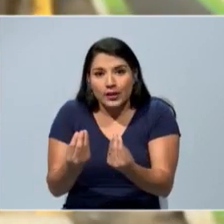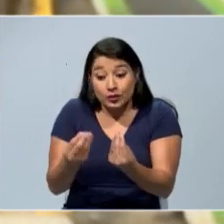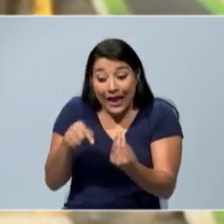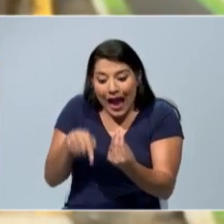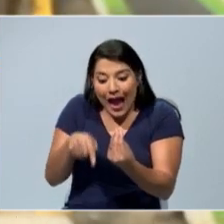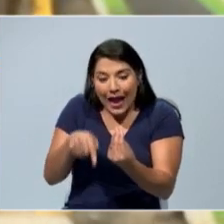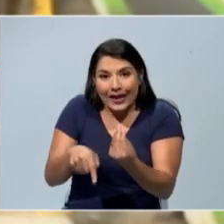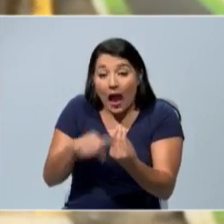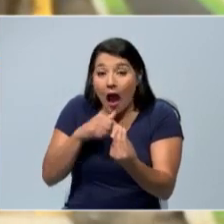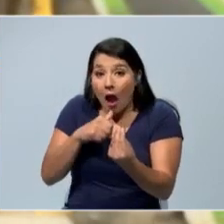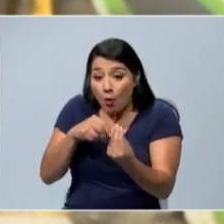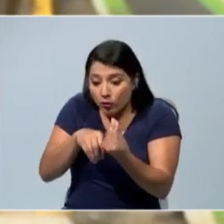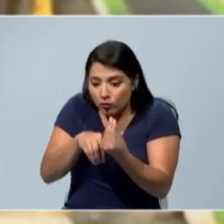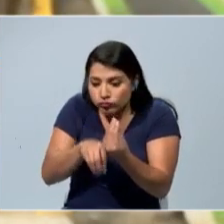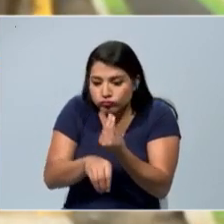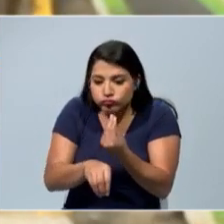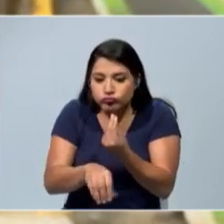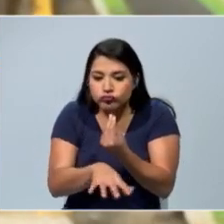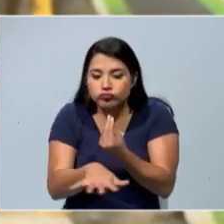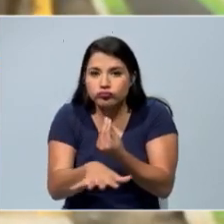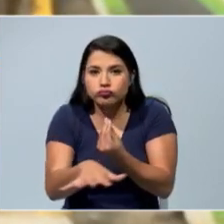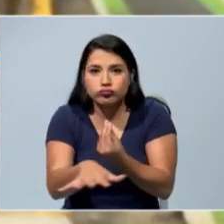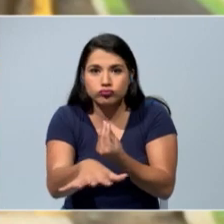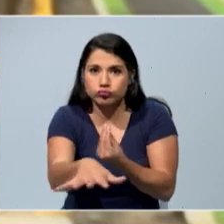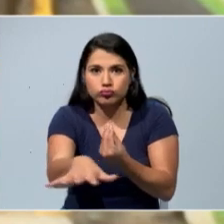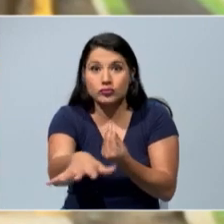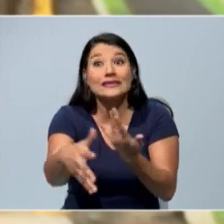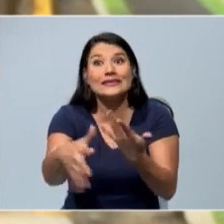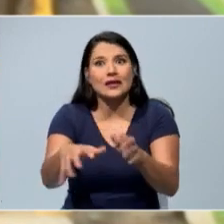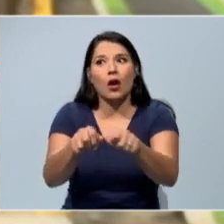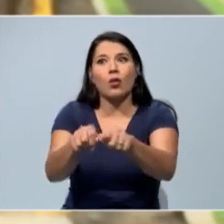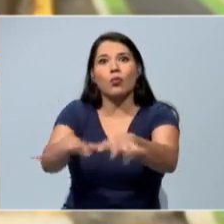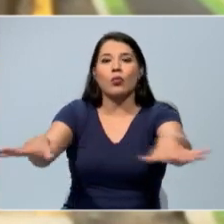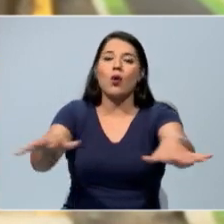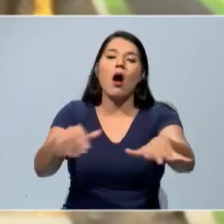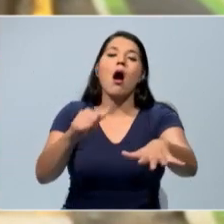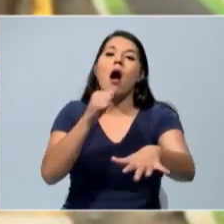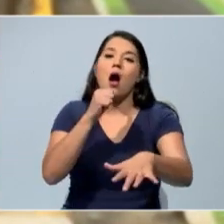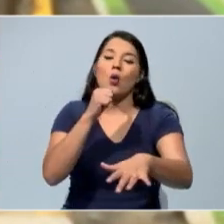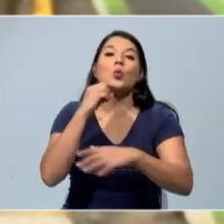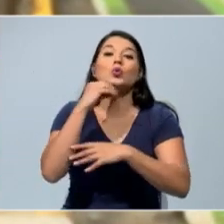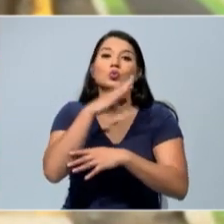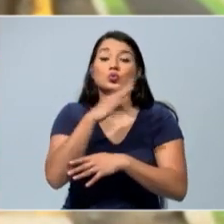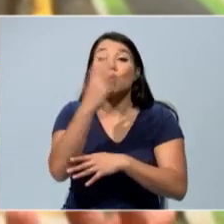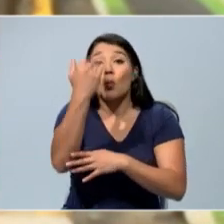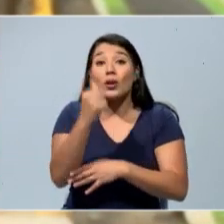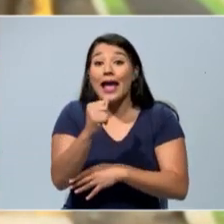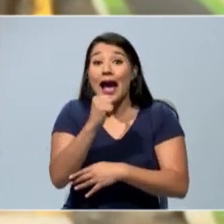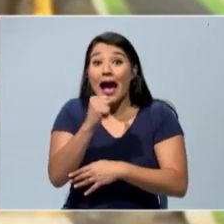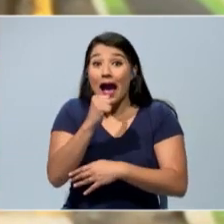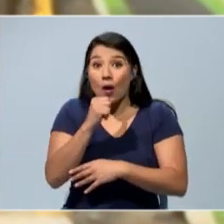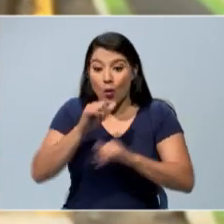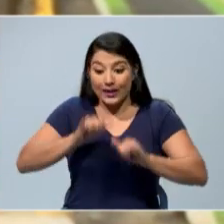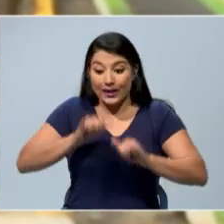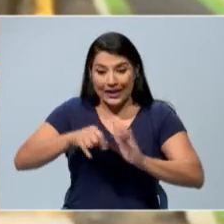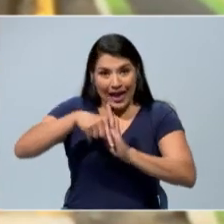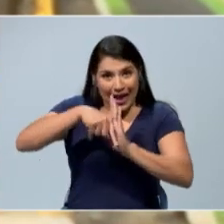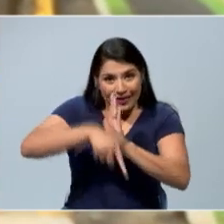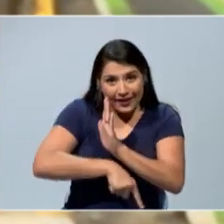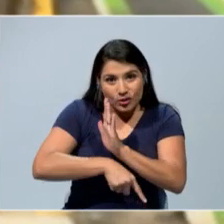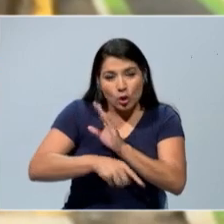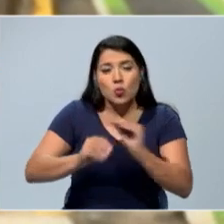el hidrocarburo cuando entra forma una pluma de contaminación que perdura por mucho tiempo porque las aguas subterráneas, a diferencia de las superficiales, se mueven